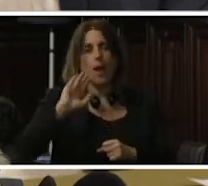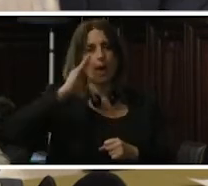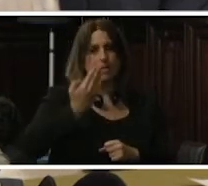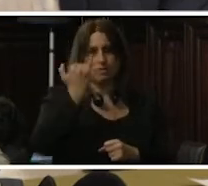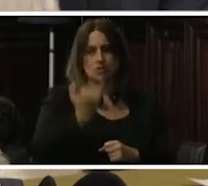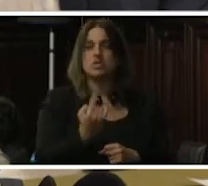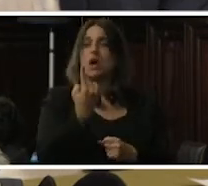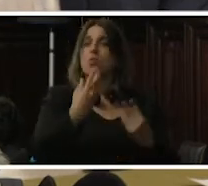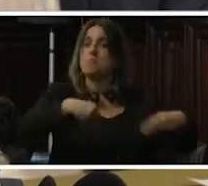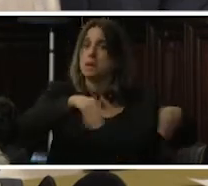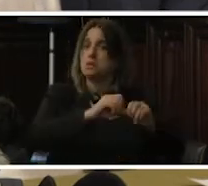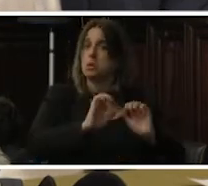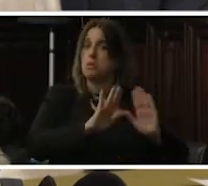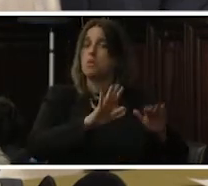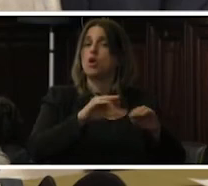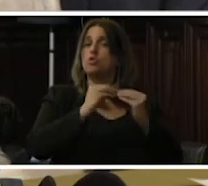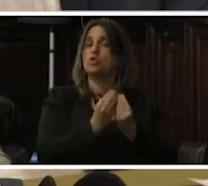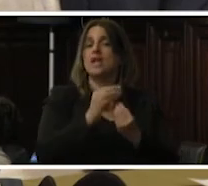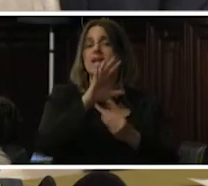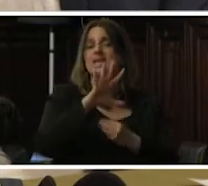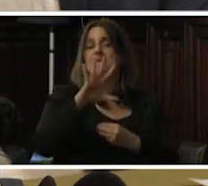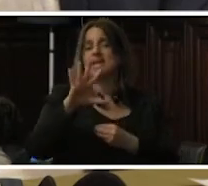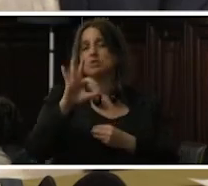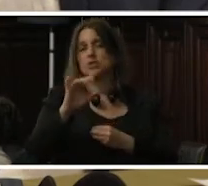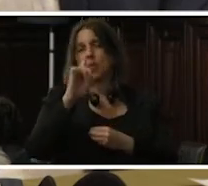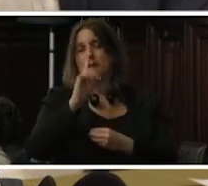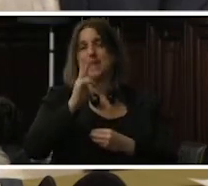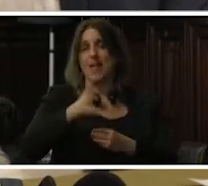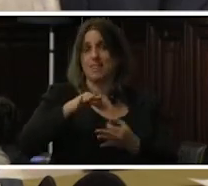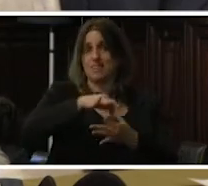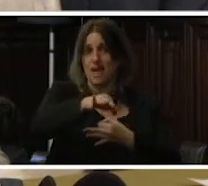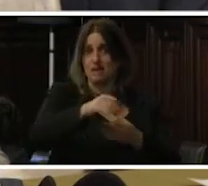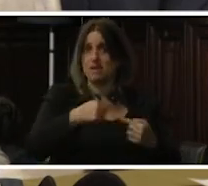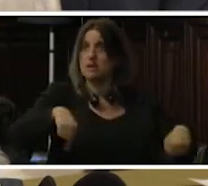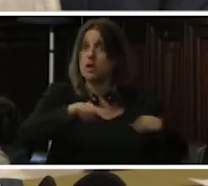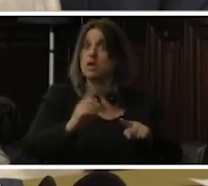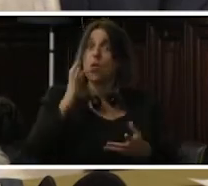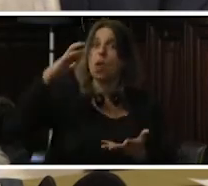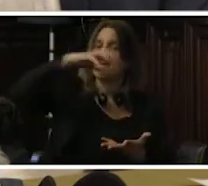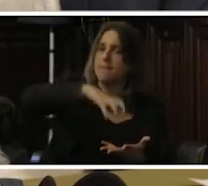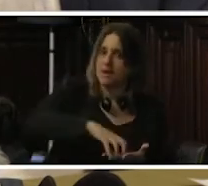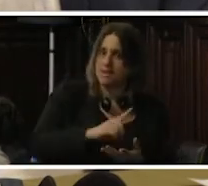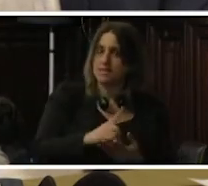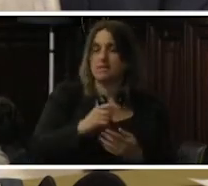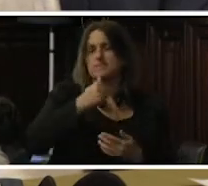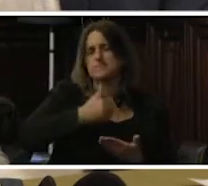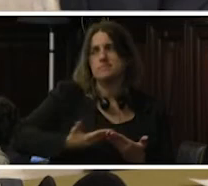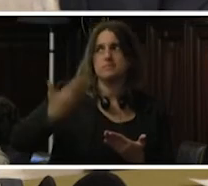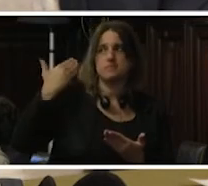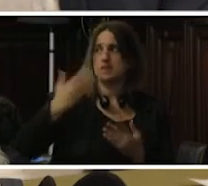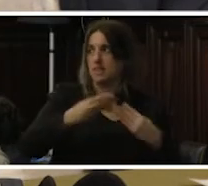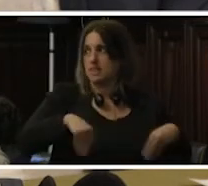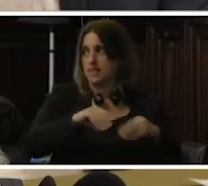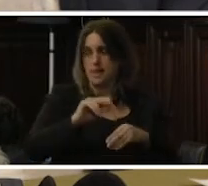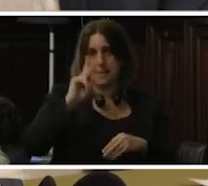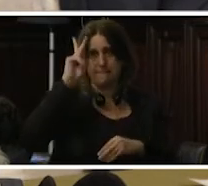de un territorio de 550.000 hectáreas, que forma parte, una parte del territorio ancestral,